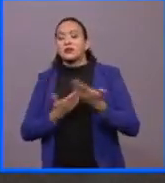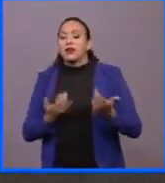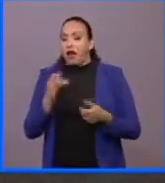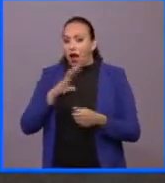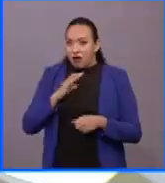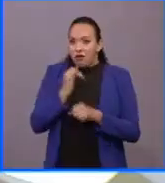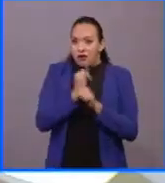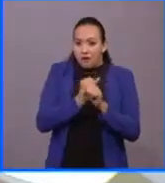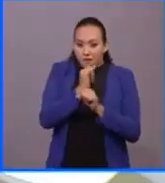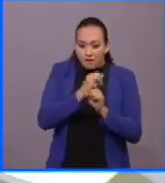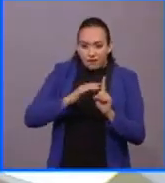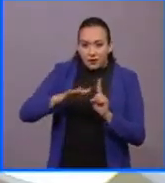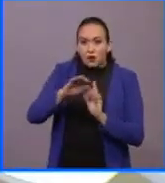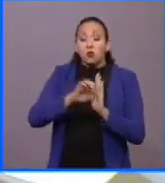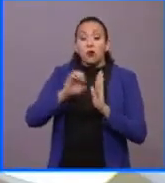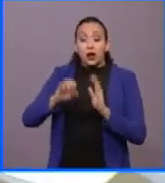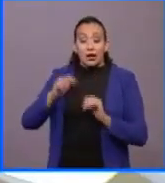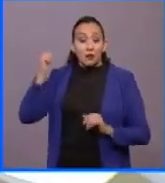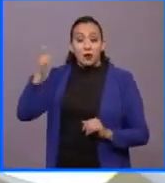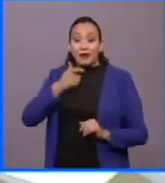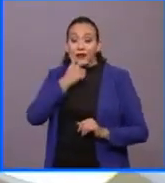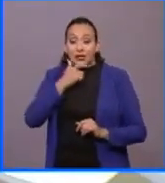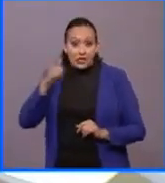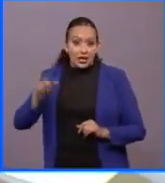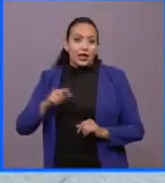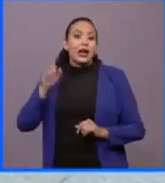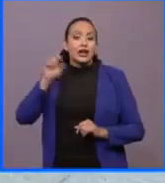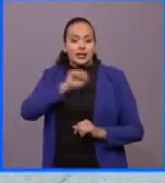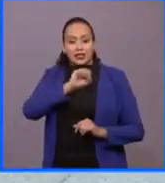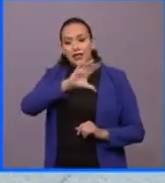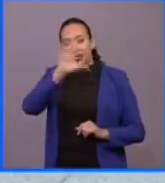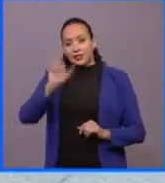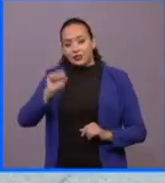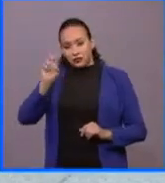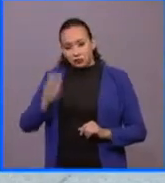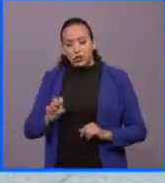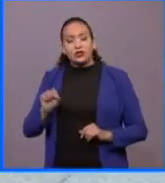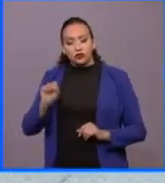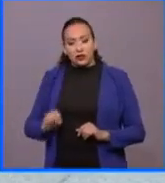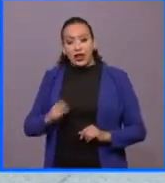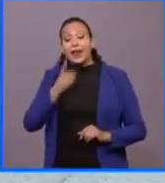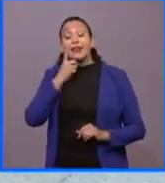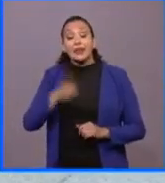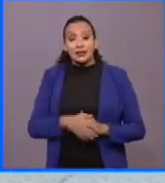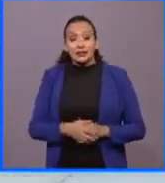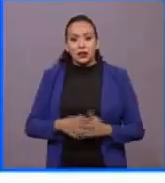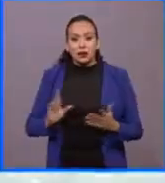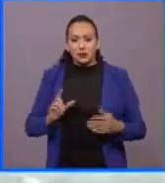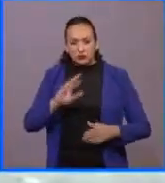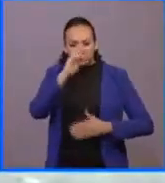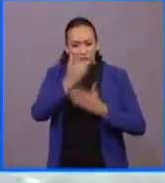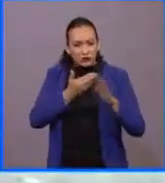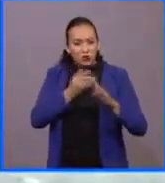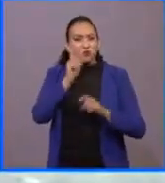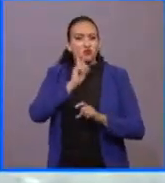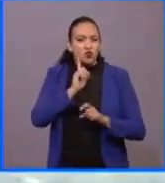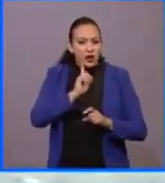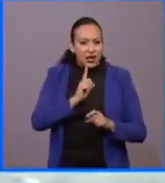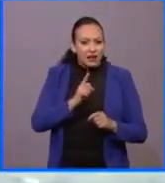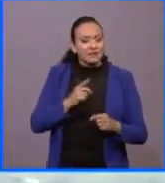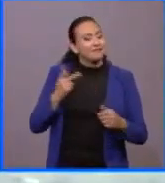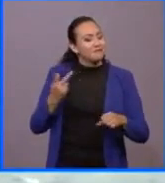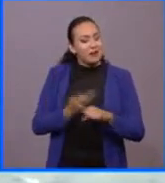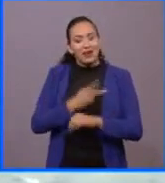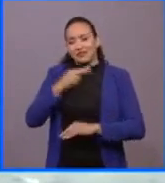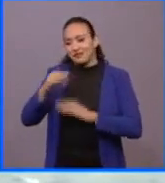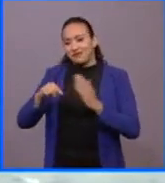esta situación en Reino Unido y Sudáfrica, donde las ponentes reconocieron que la violencia obstétrica no tiene